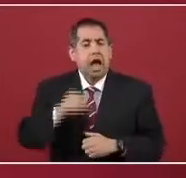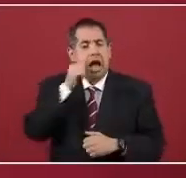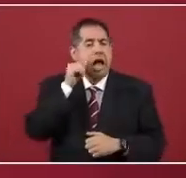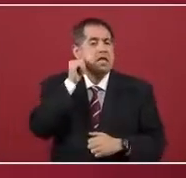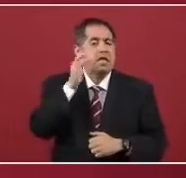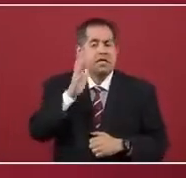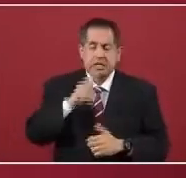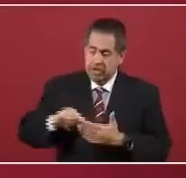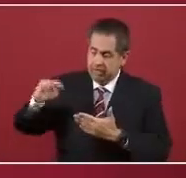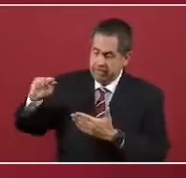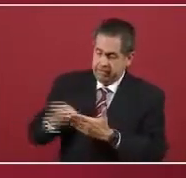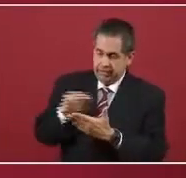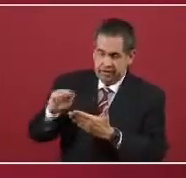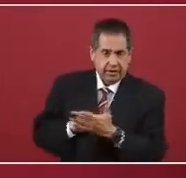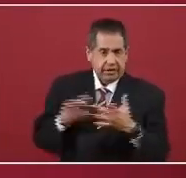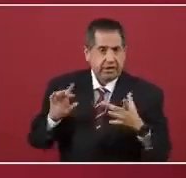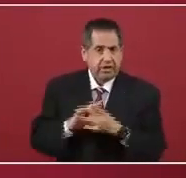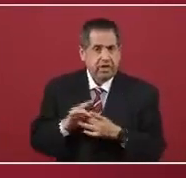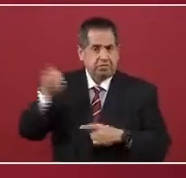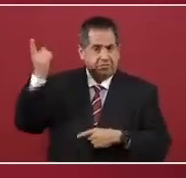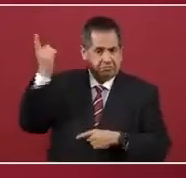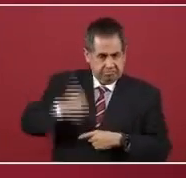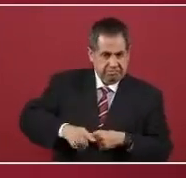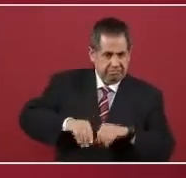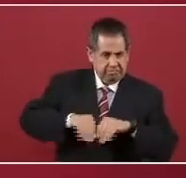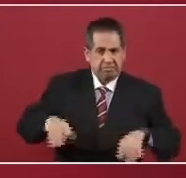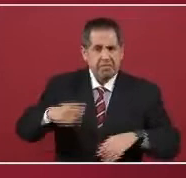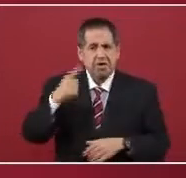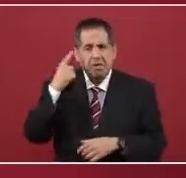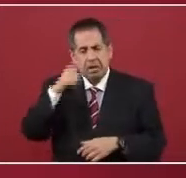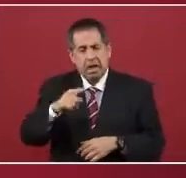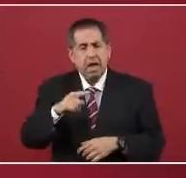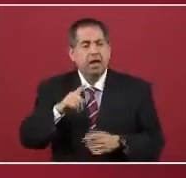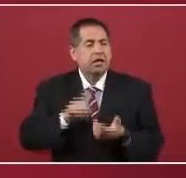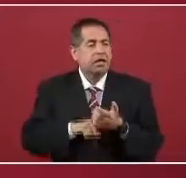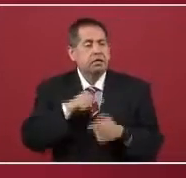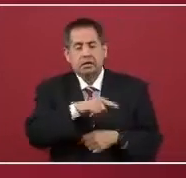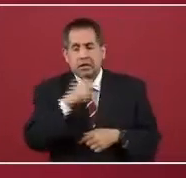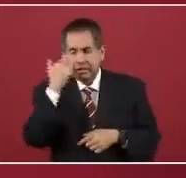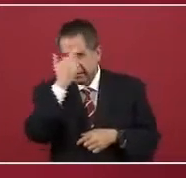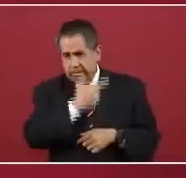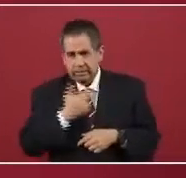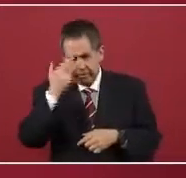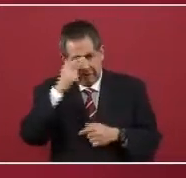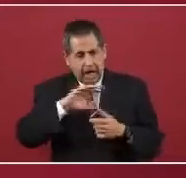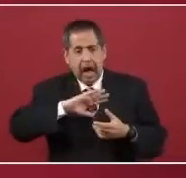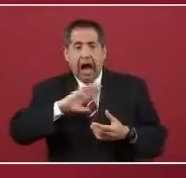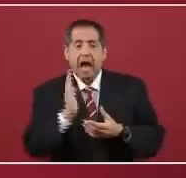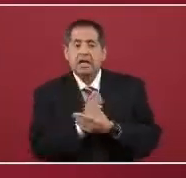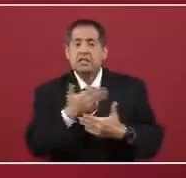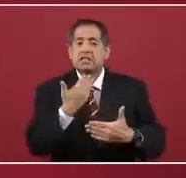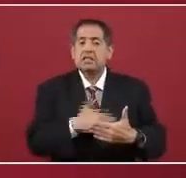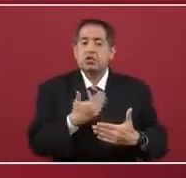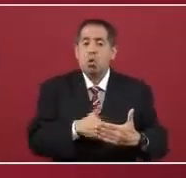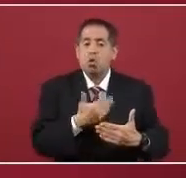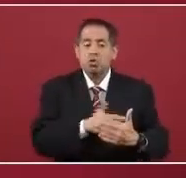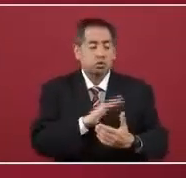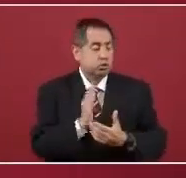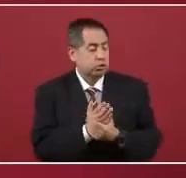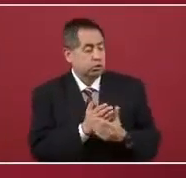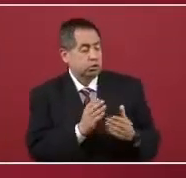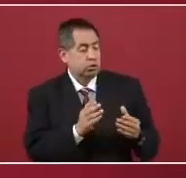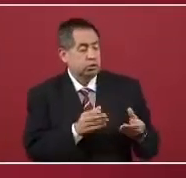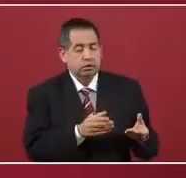ya el decreto para revisar los archivos